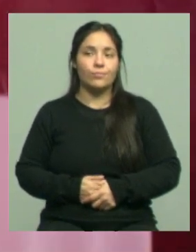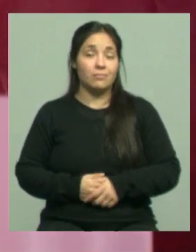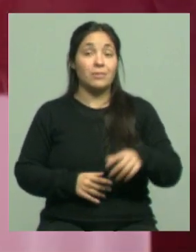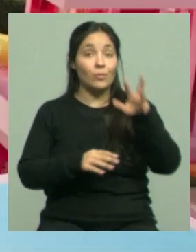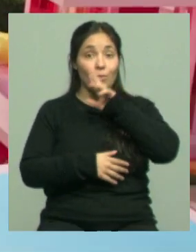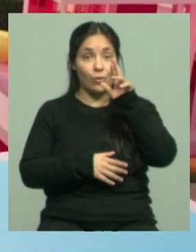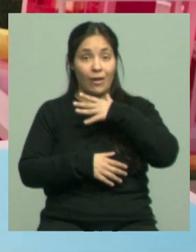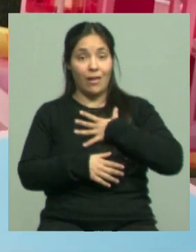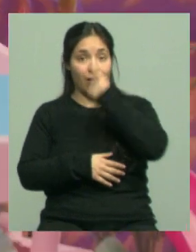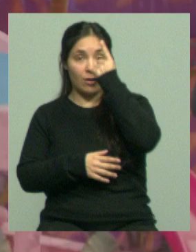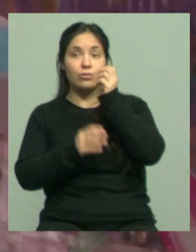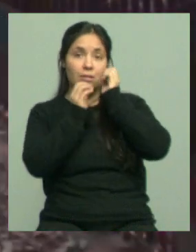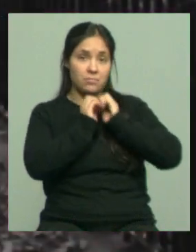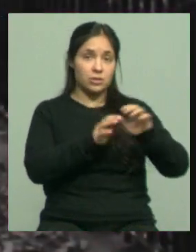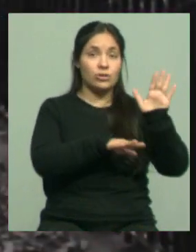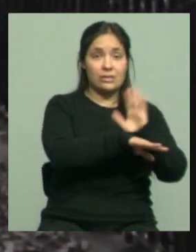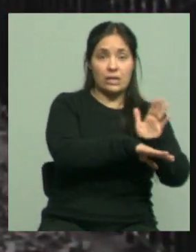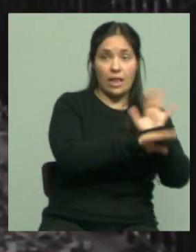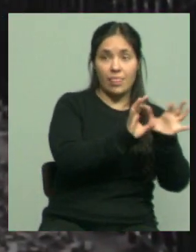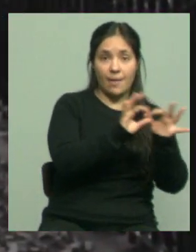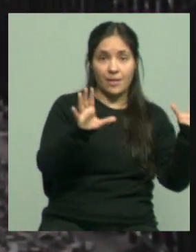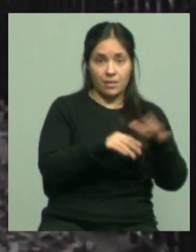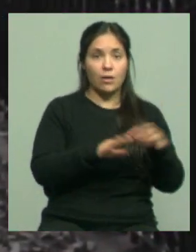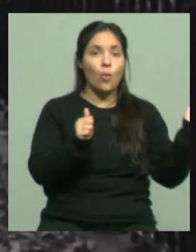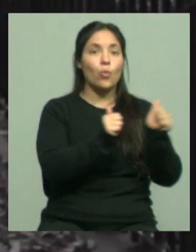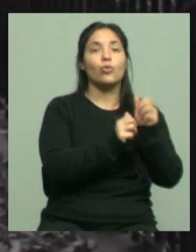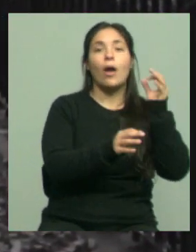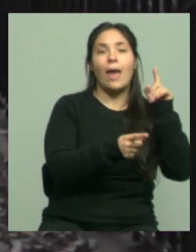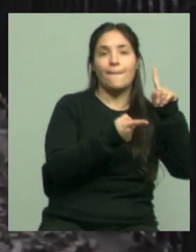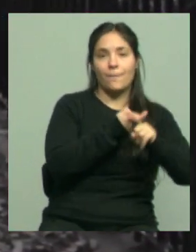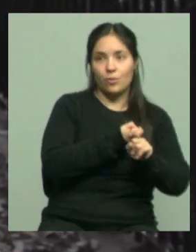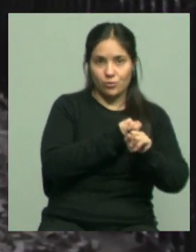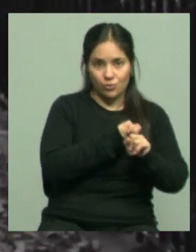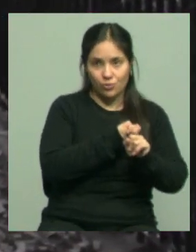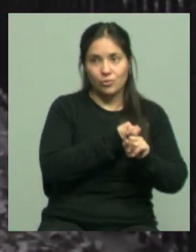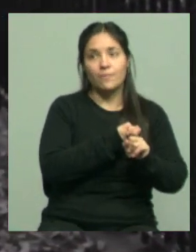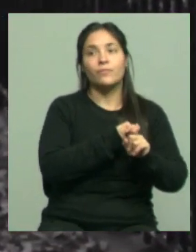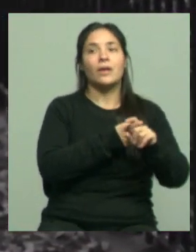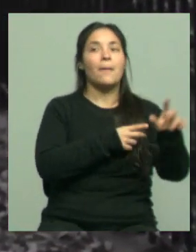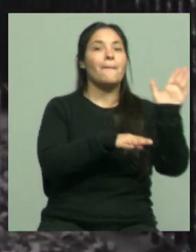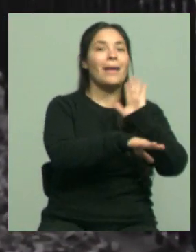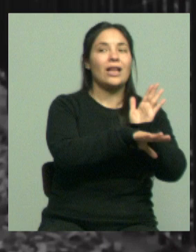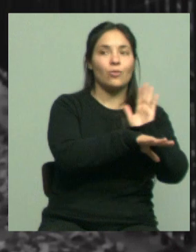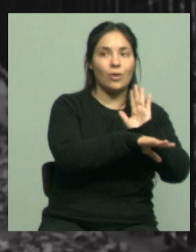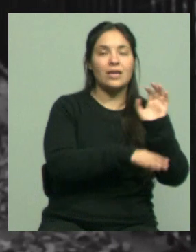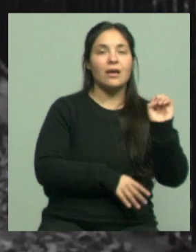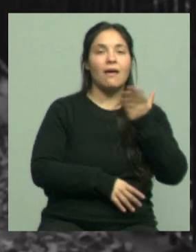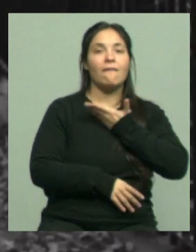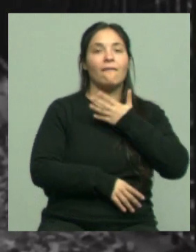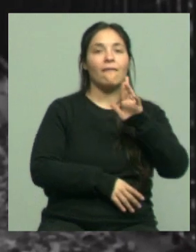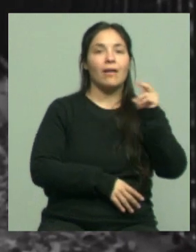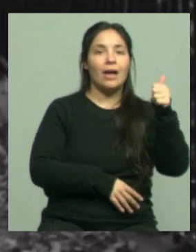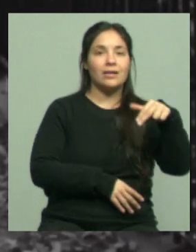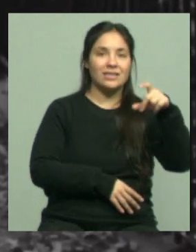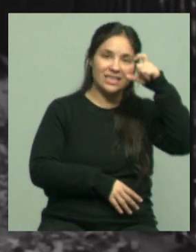cine, de la mano de Noah Baumbach, que es su esposo, con Frances Ha. Y Frances Ha es una película del 2012 que nos muestra